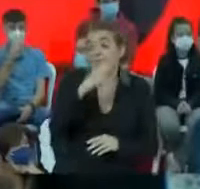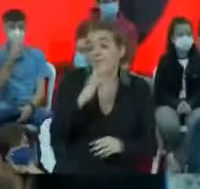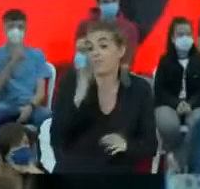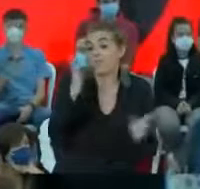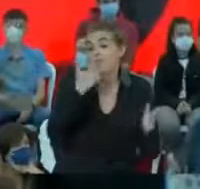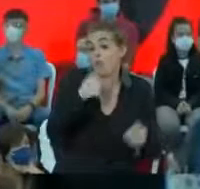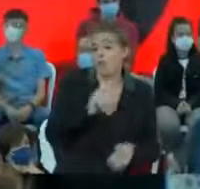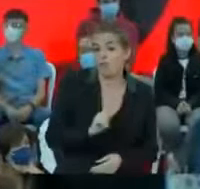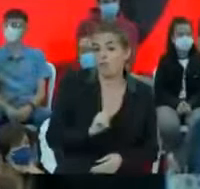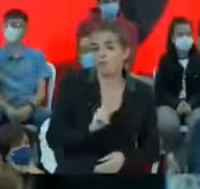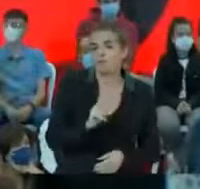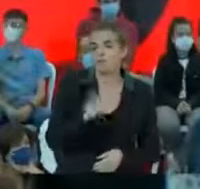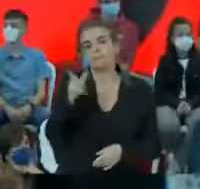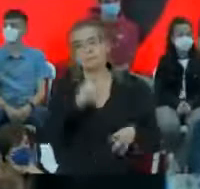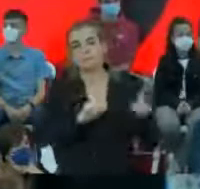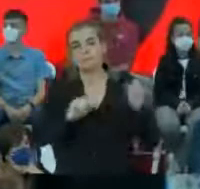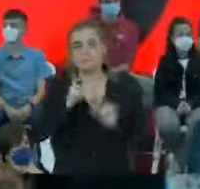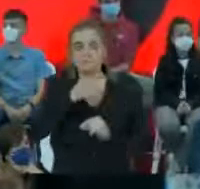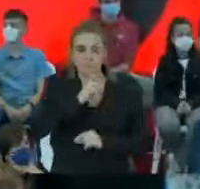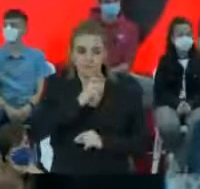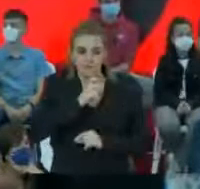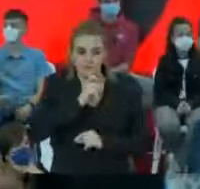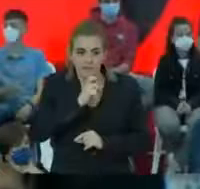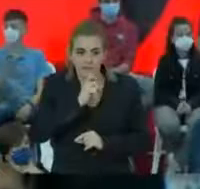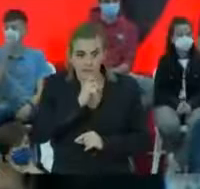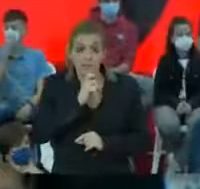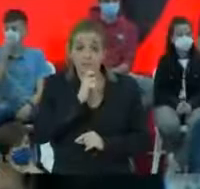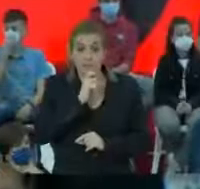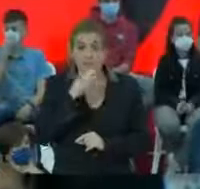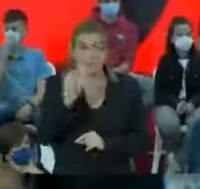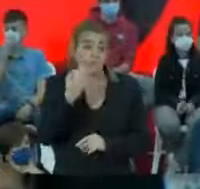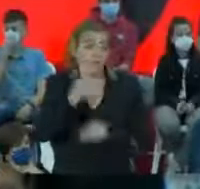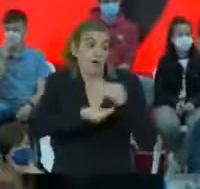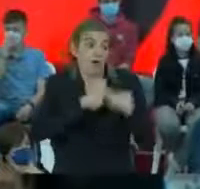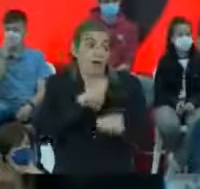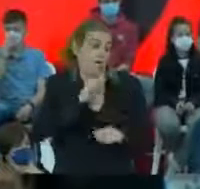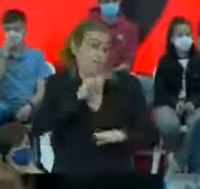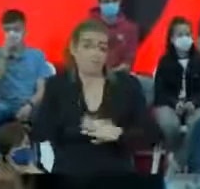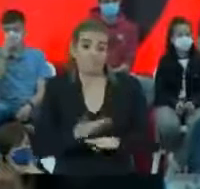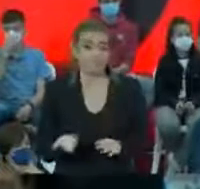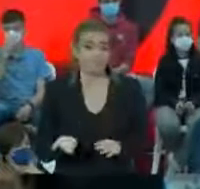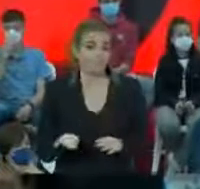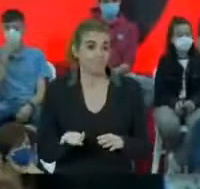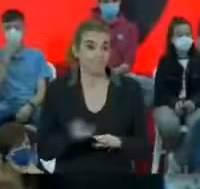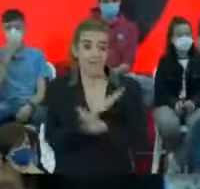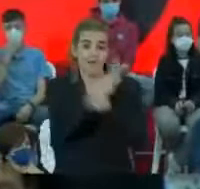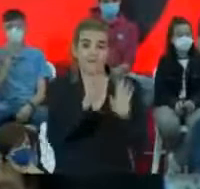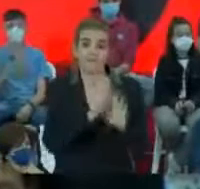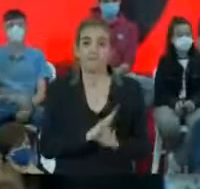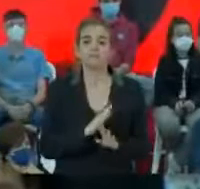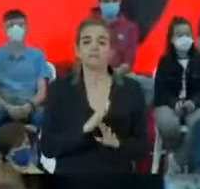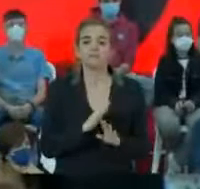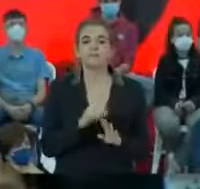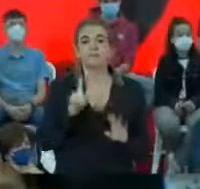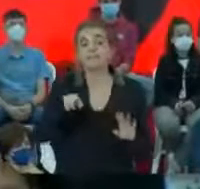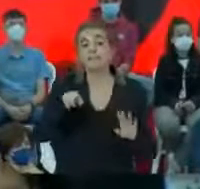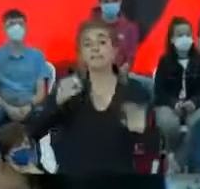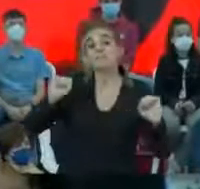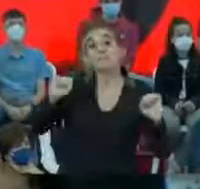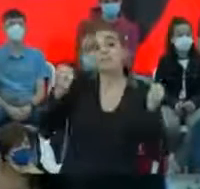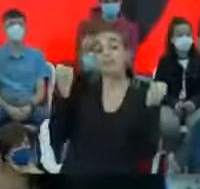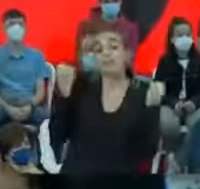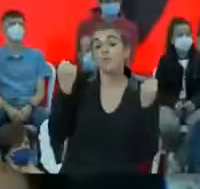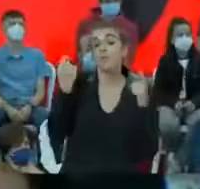te lleva a decisiones tan difíciles como la que tuvimos que tomar. Pero la tomamos. Y con ello salvamos, según